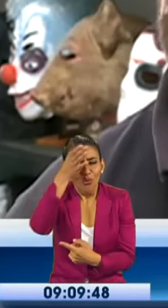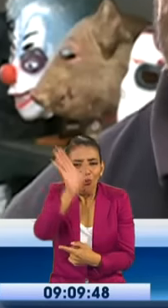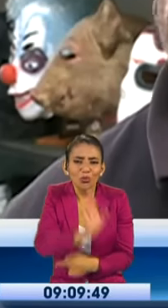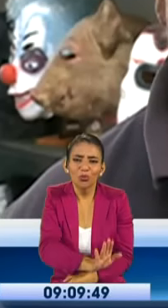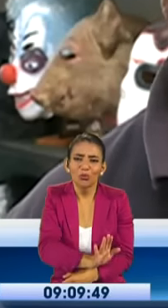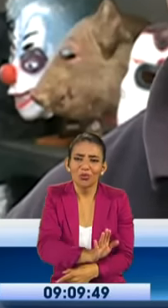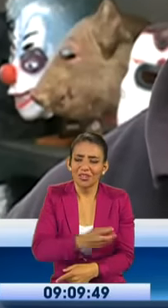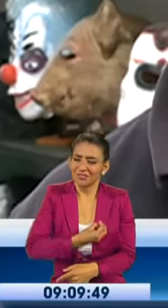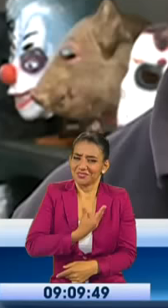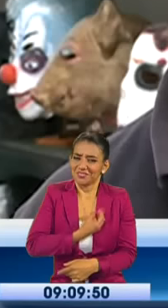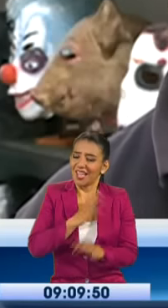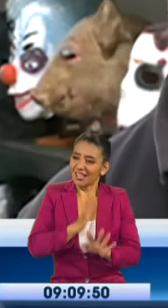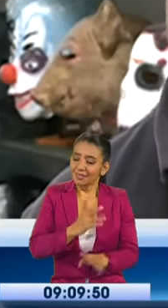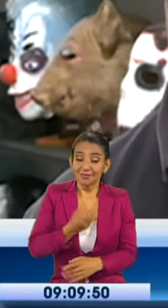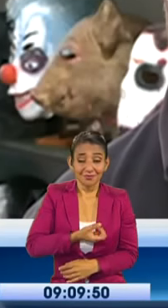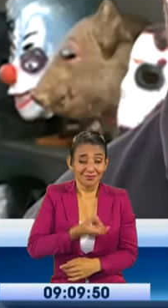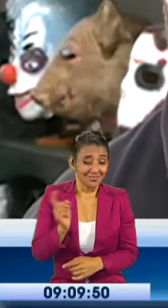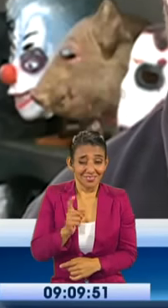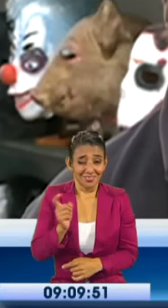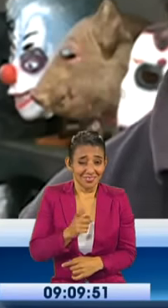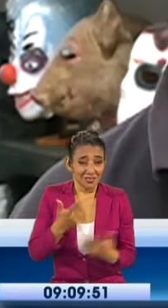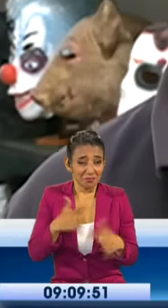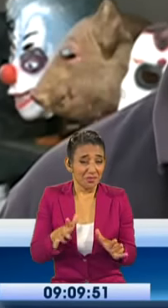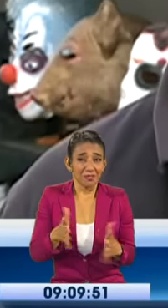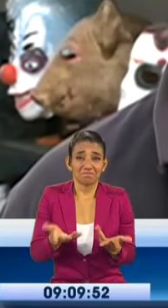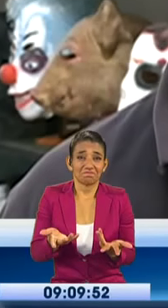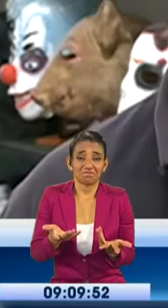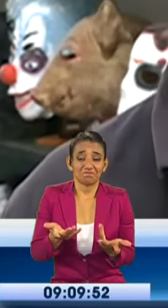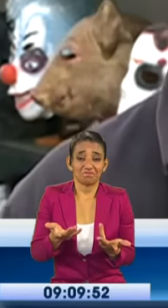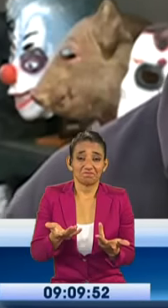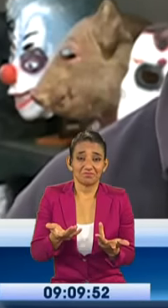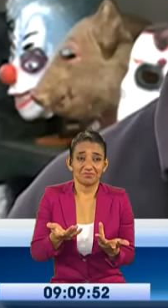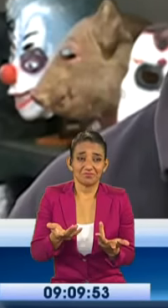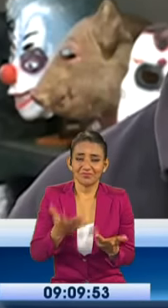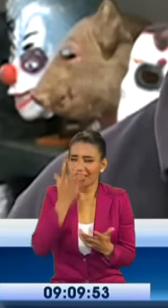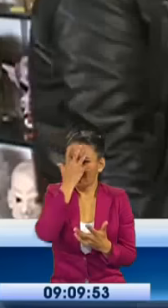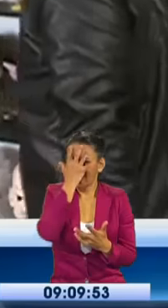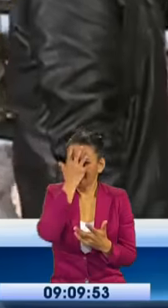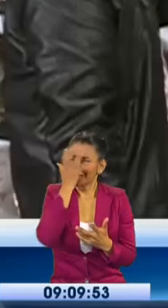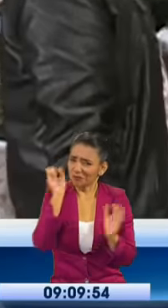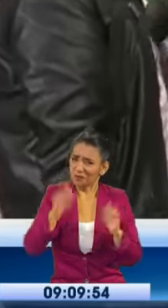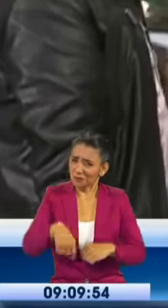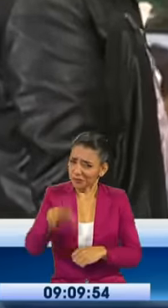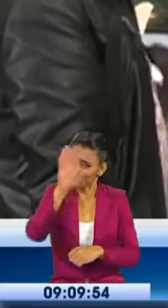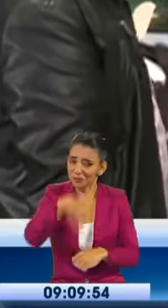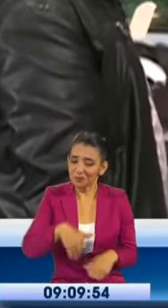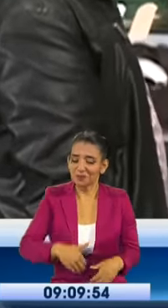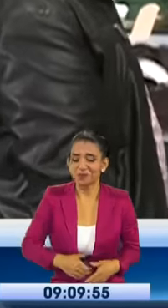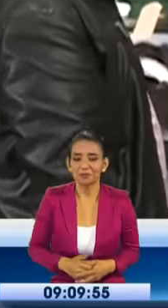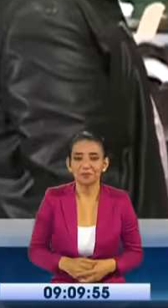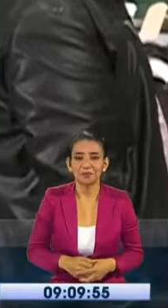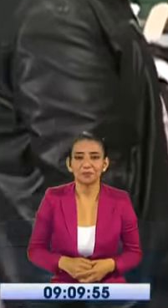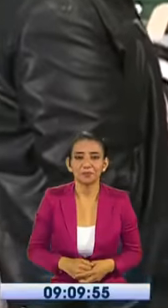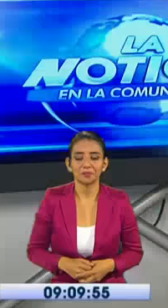la chispa esa que se necesita, ¿no?, para hacer una careta. Informo Javier Gallo.